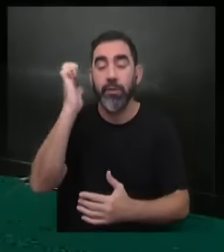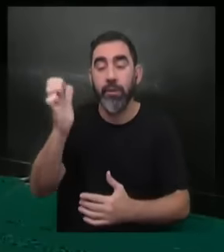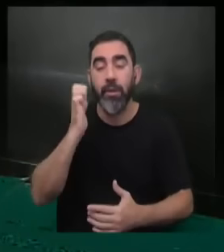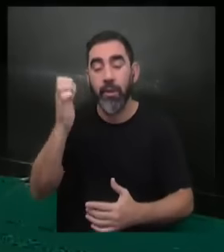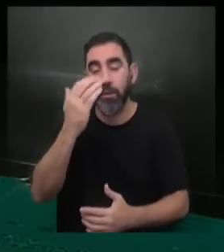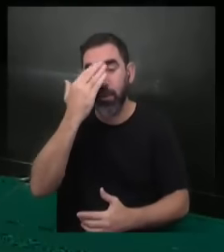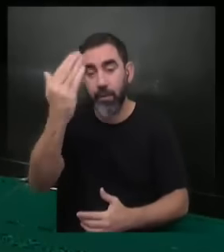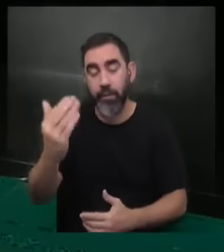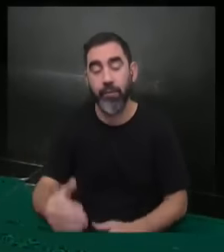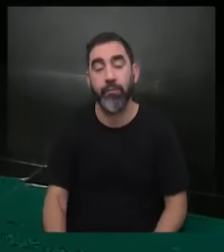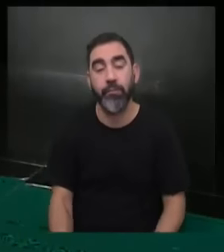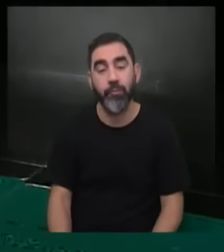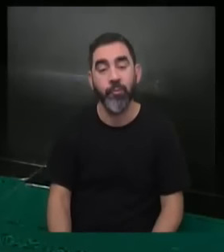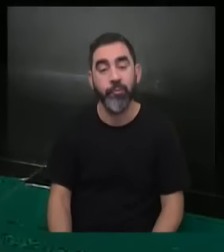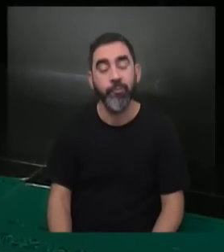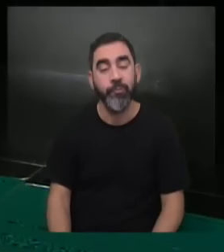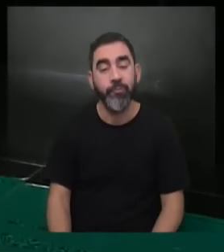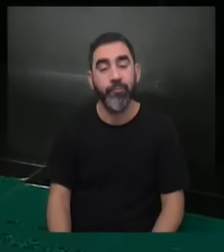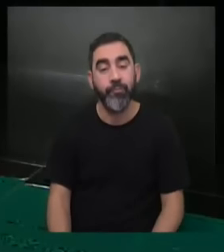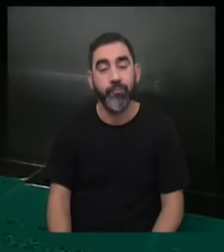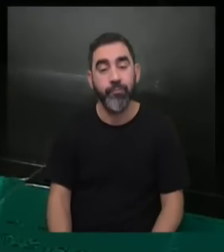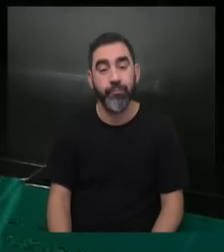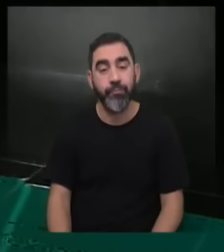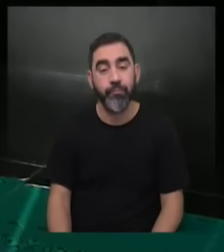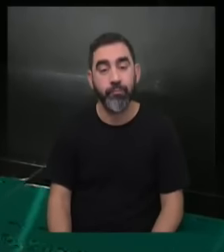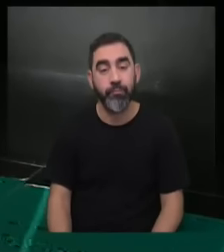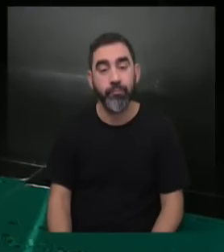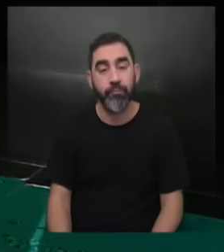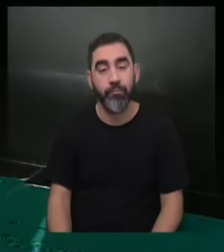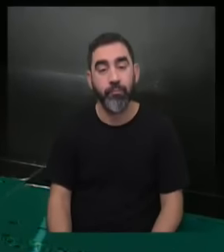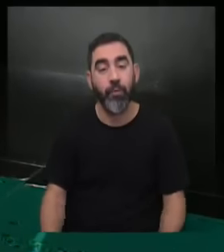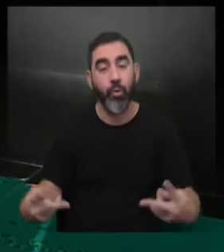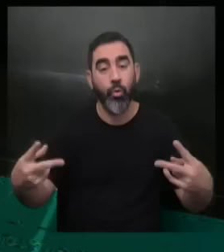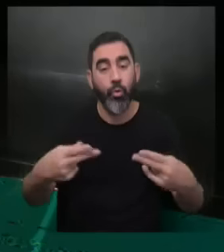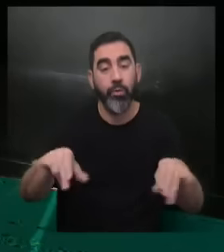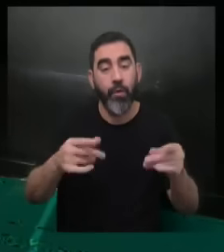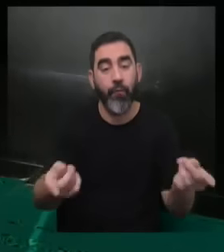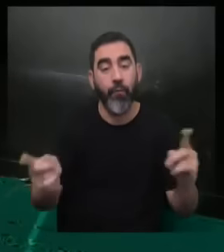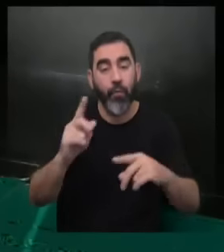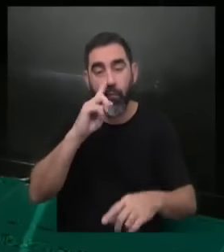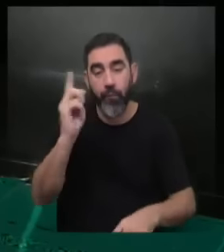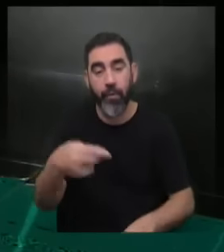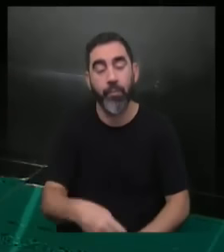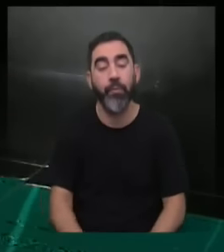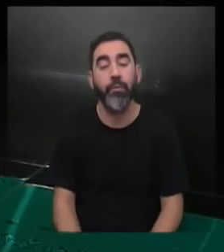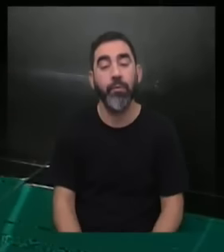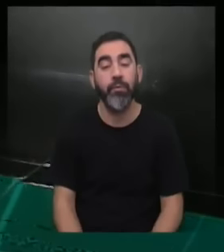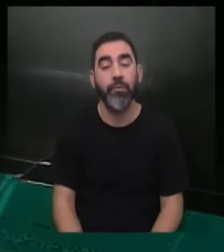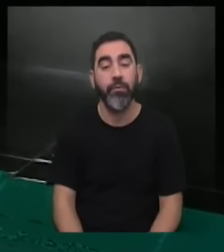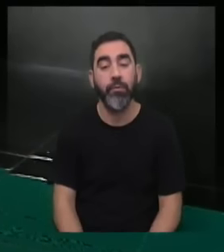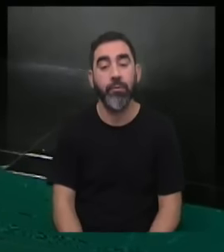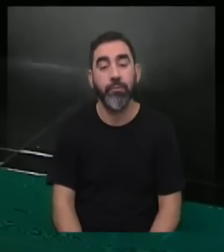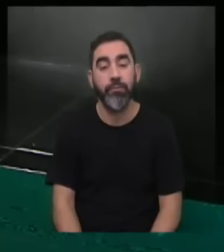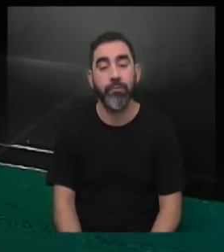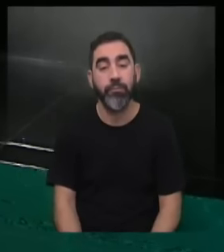edil figuerola por estos minutos en mbd noticias Una brevísima pausa y ya seguimos con el segundo